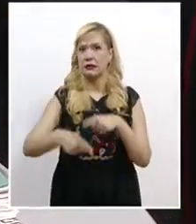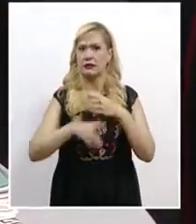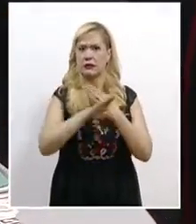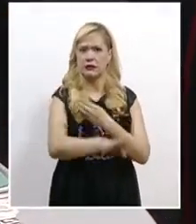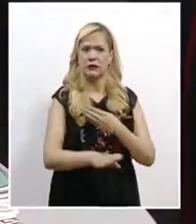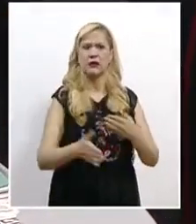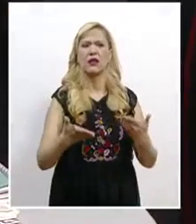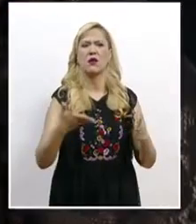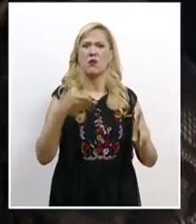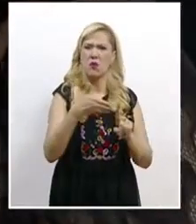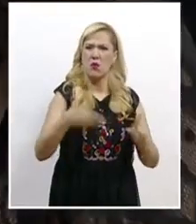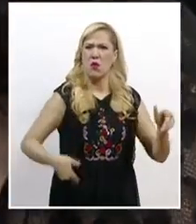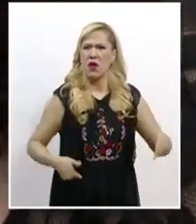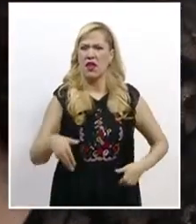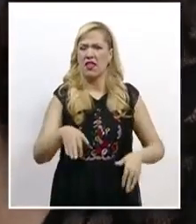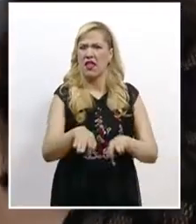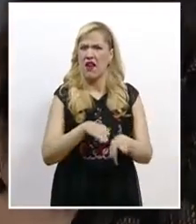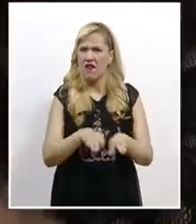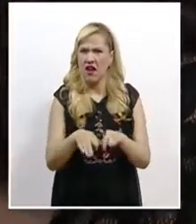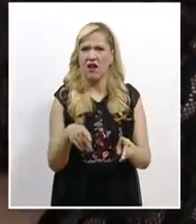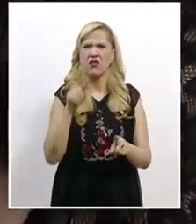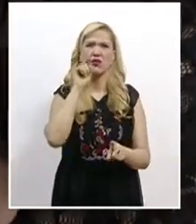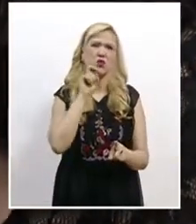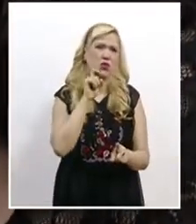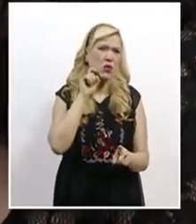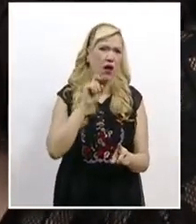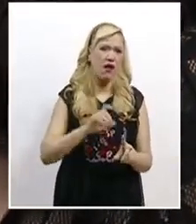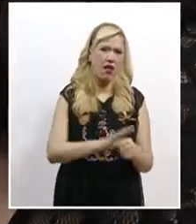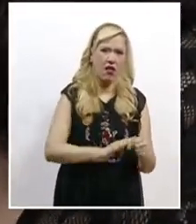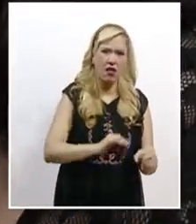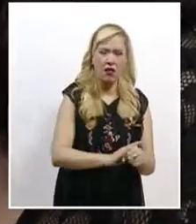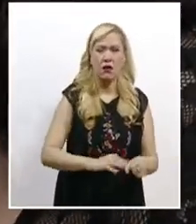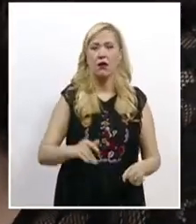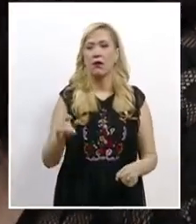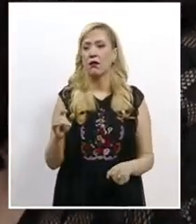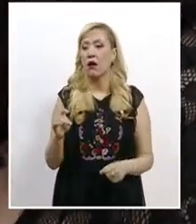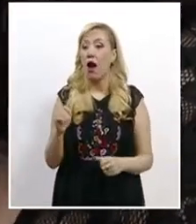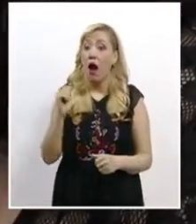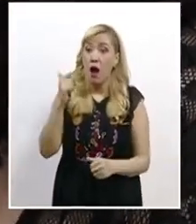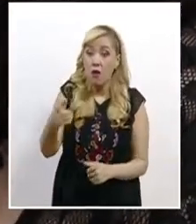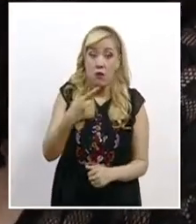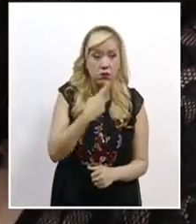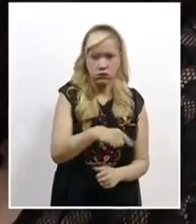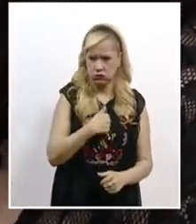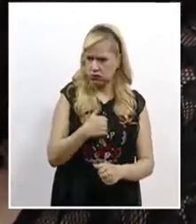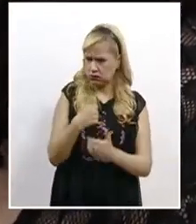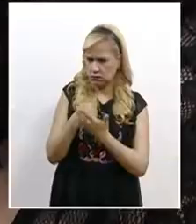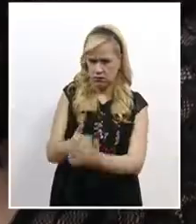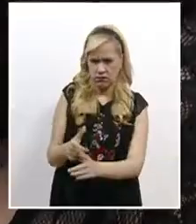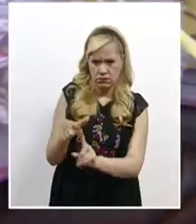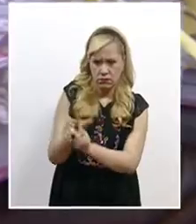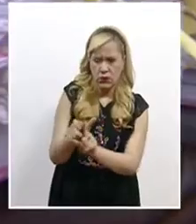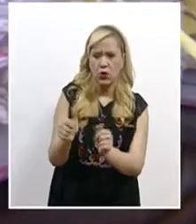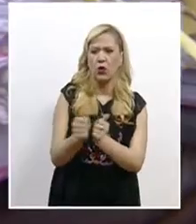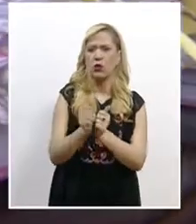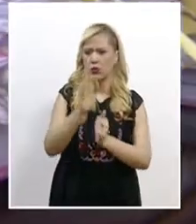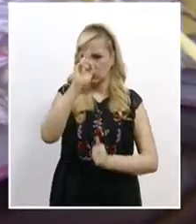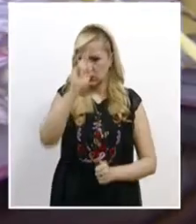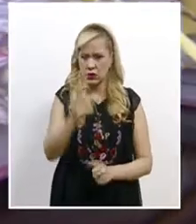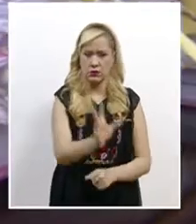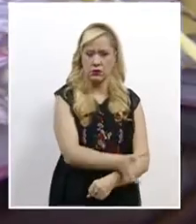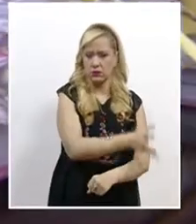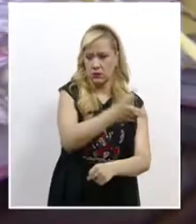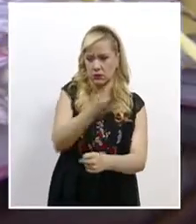y al Acoso Sexual, además de orientar a las víctimas en la presentación de quejas y acompañarlas bajo un enfoque de justicia